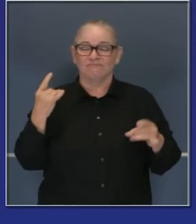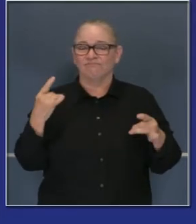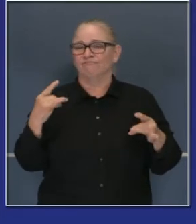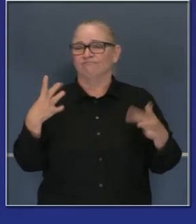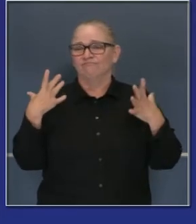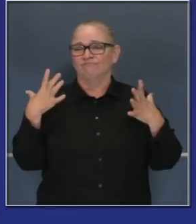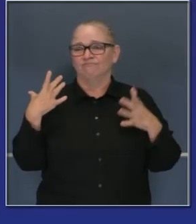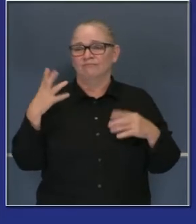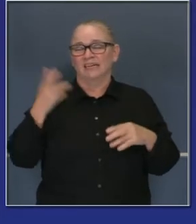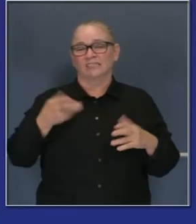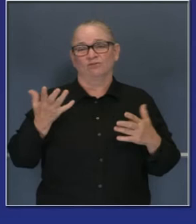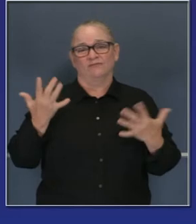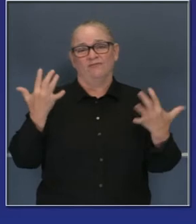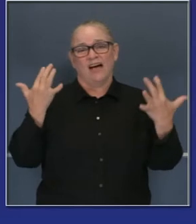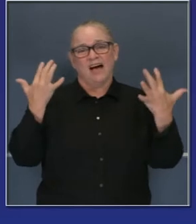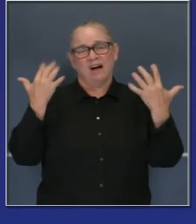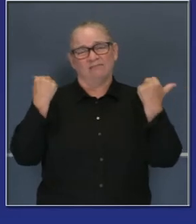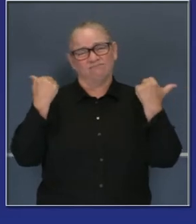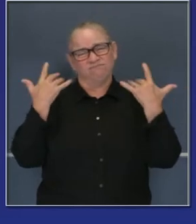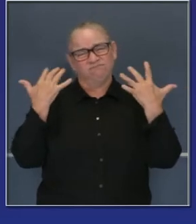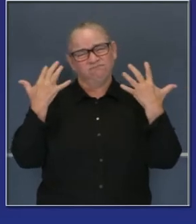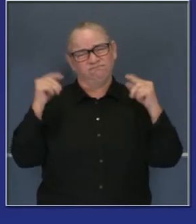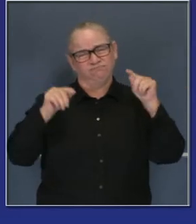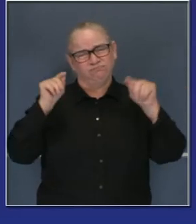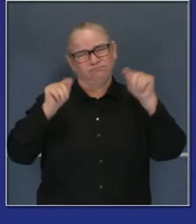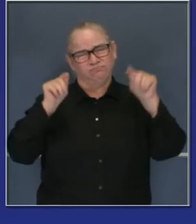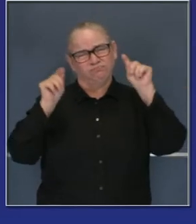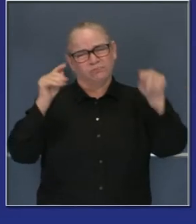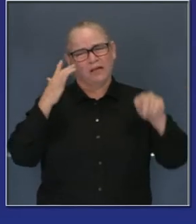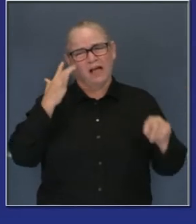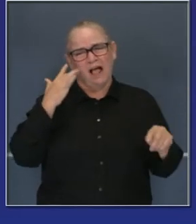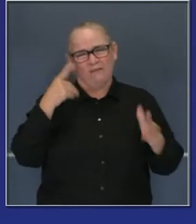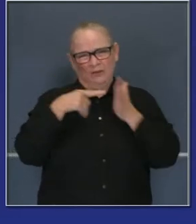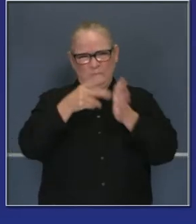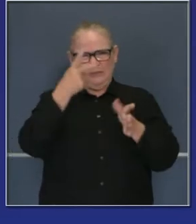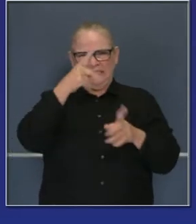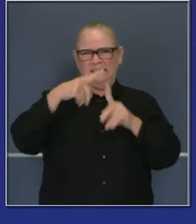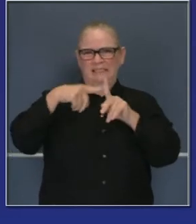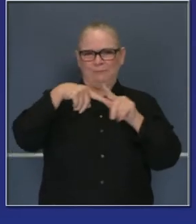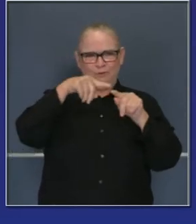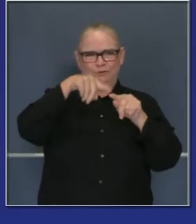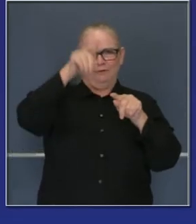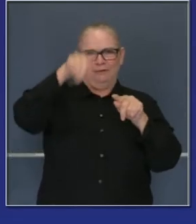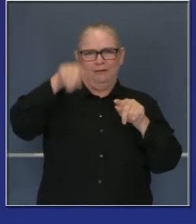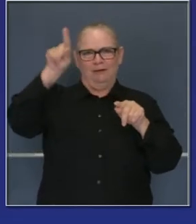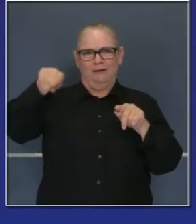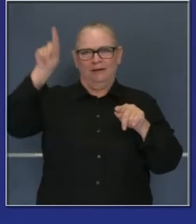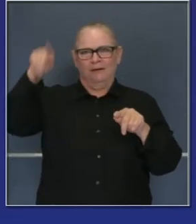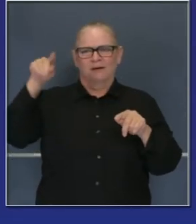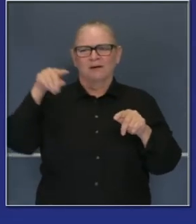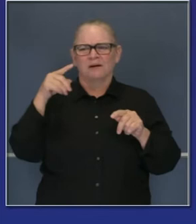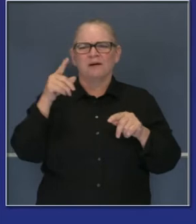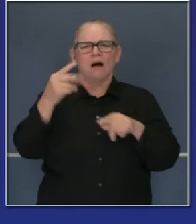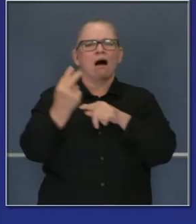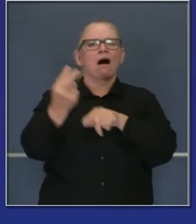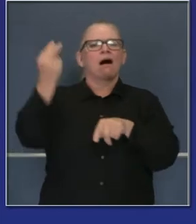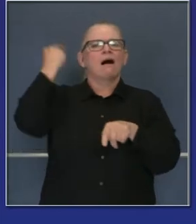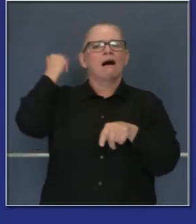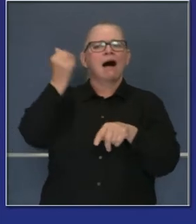tenemos incendios históricos empezaremos con este cuadro este cuadro va a